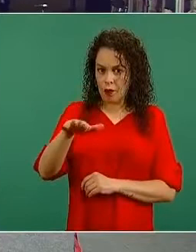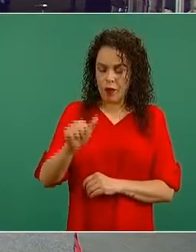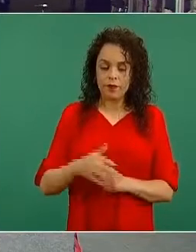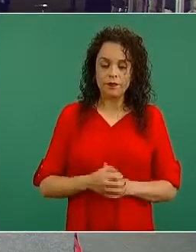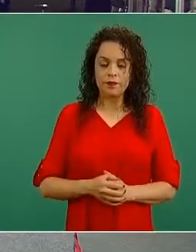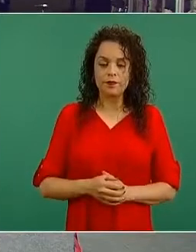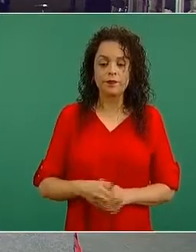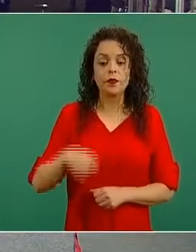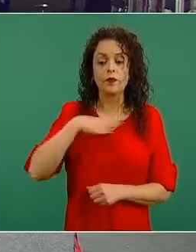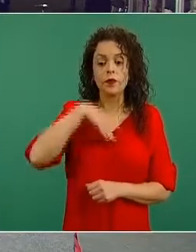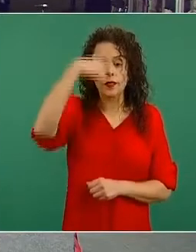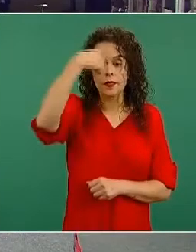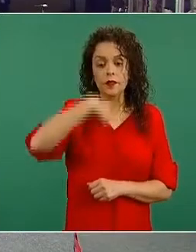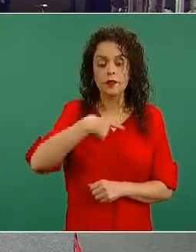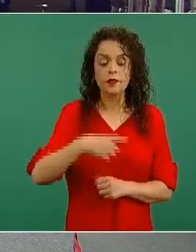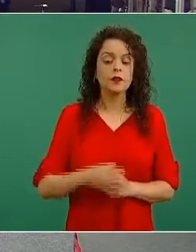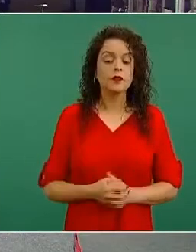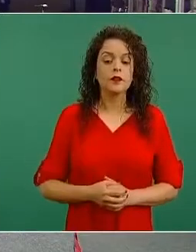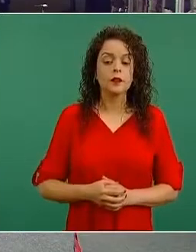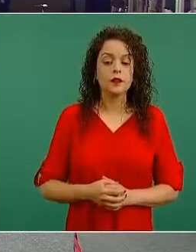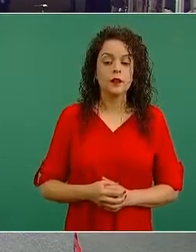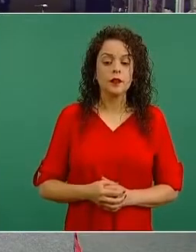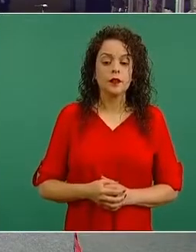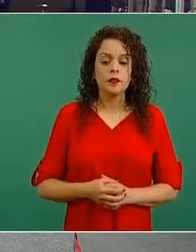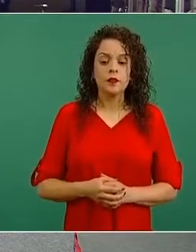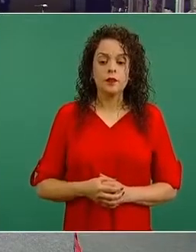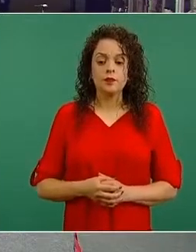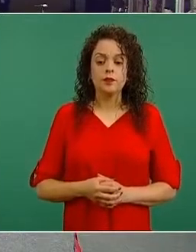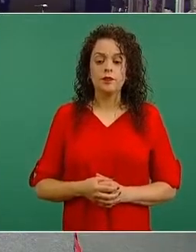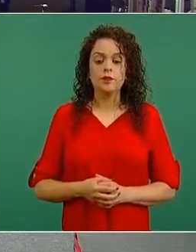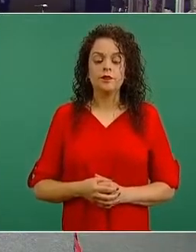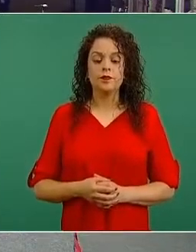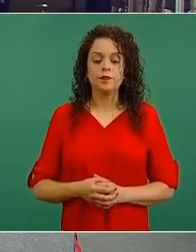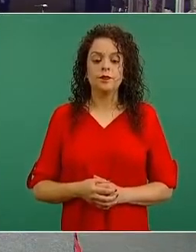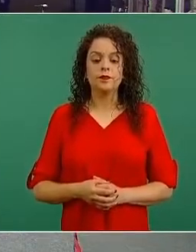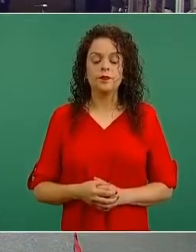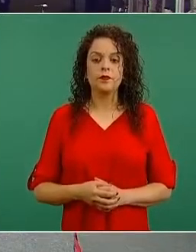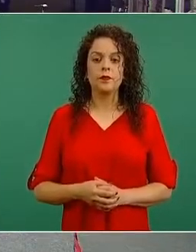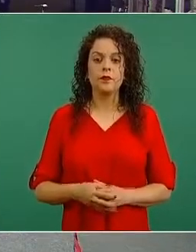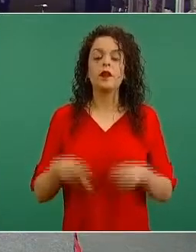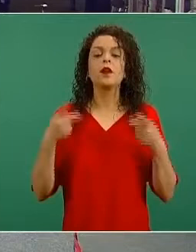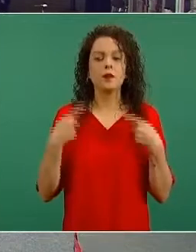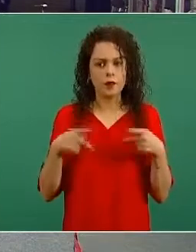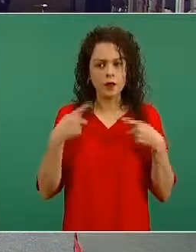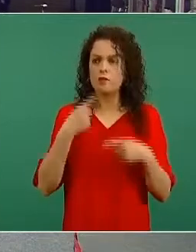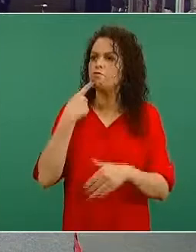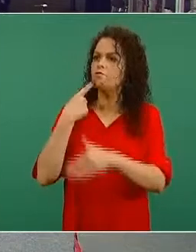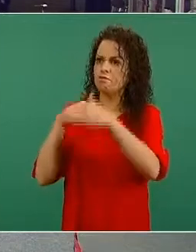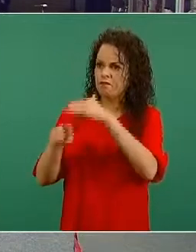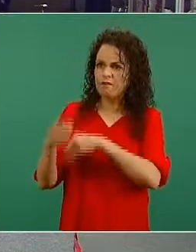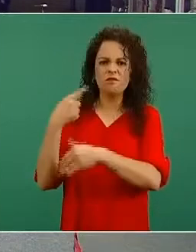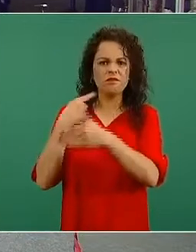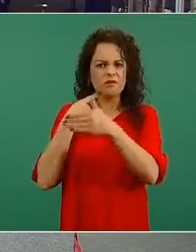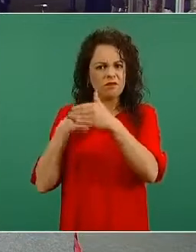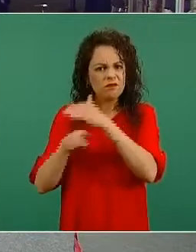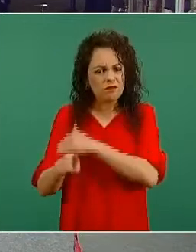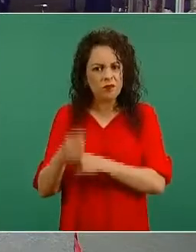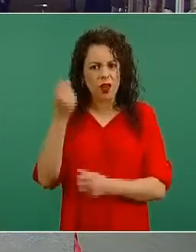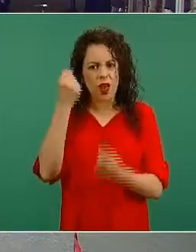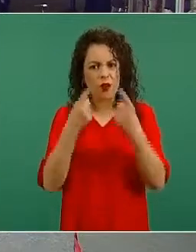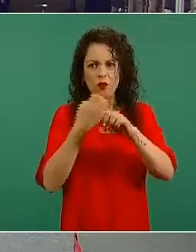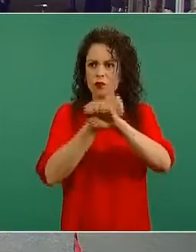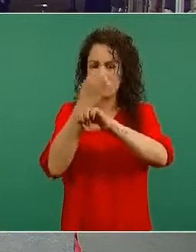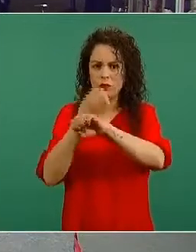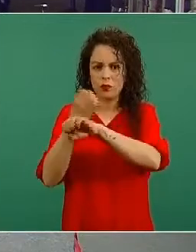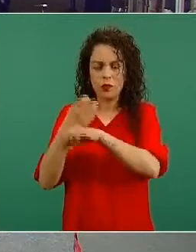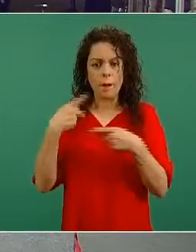Buenas noches. Sobre estas quejas que se han presentado en algunas entidades de servidores de la